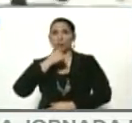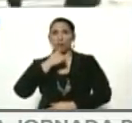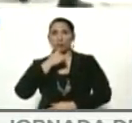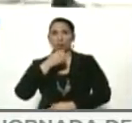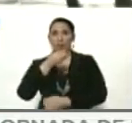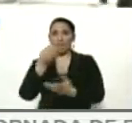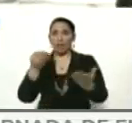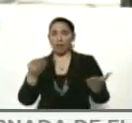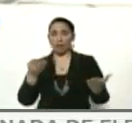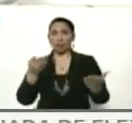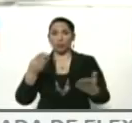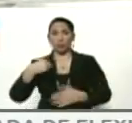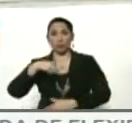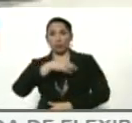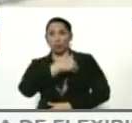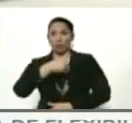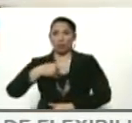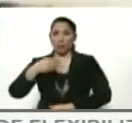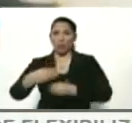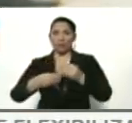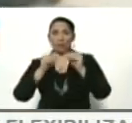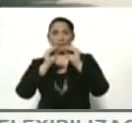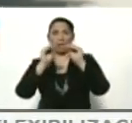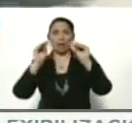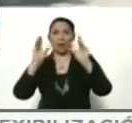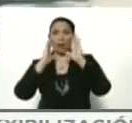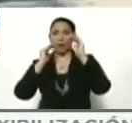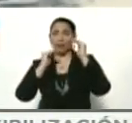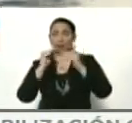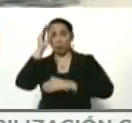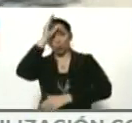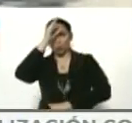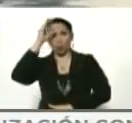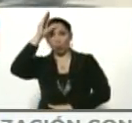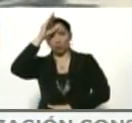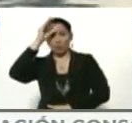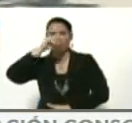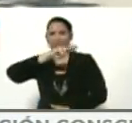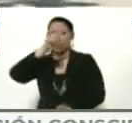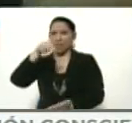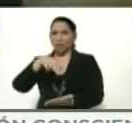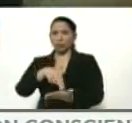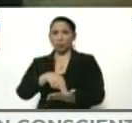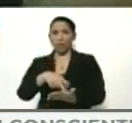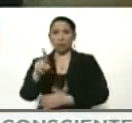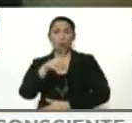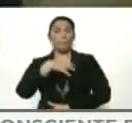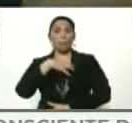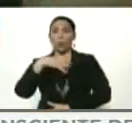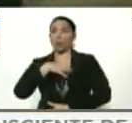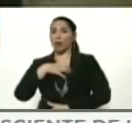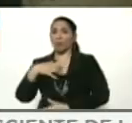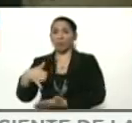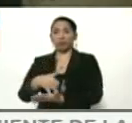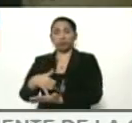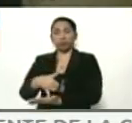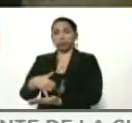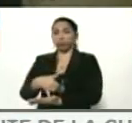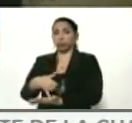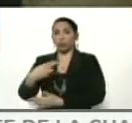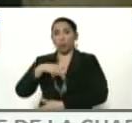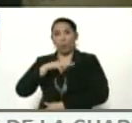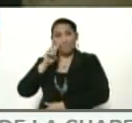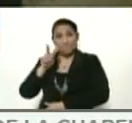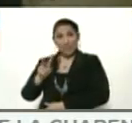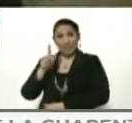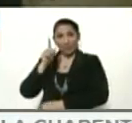eso queremos hacer un llamado de atención a la conciencia nacional. No podemos relajar. Hemos visto